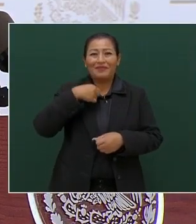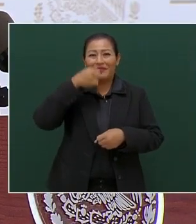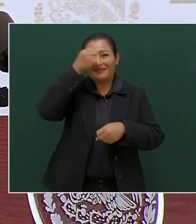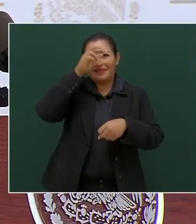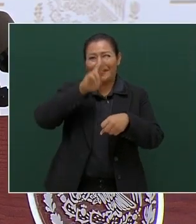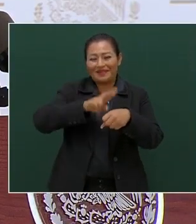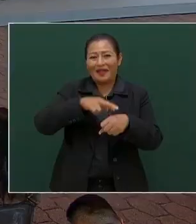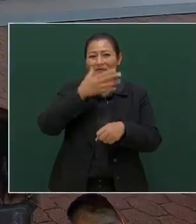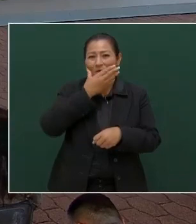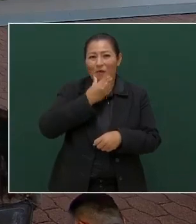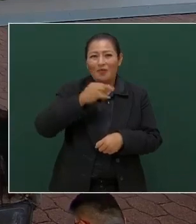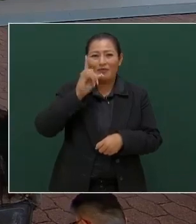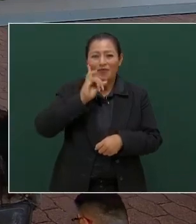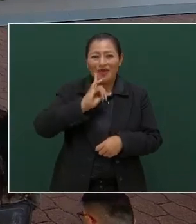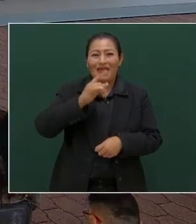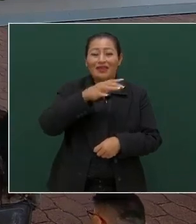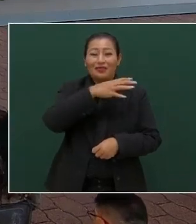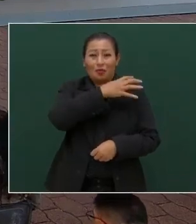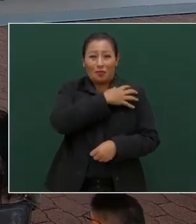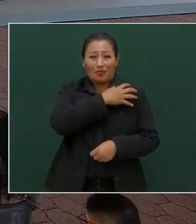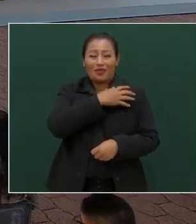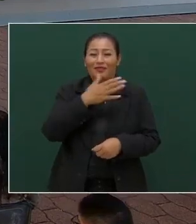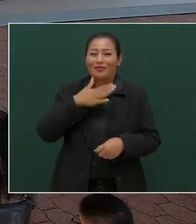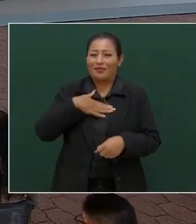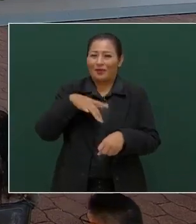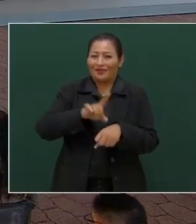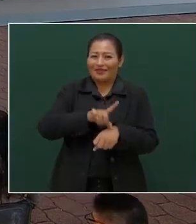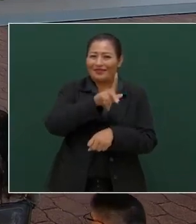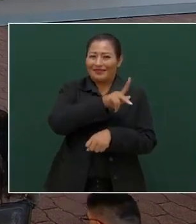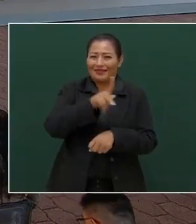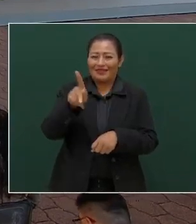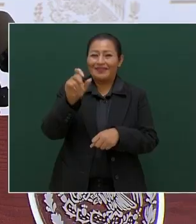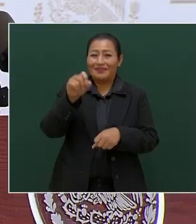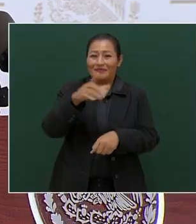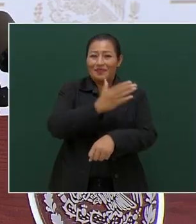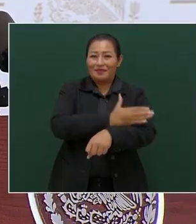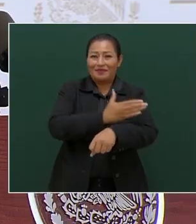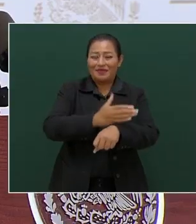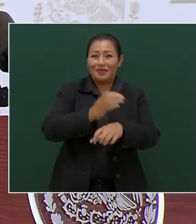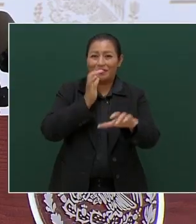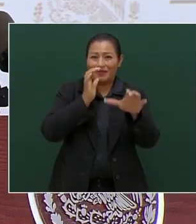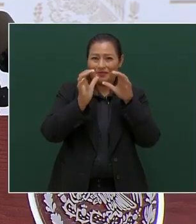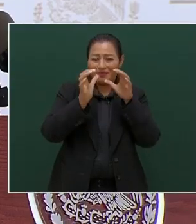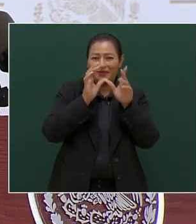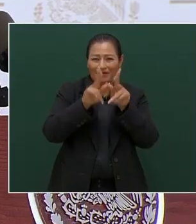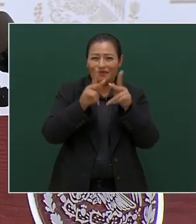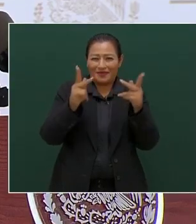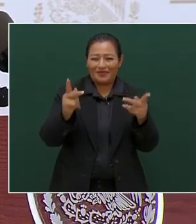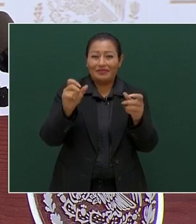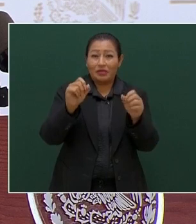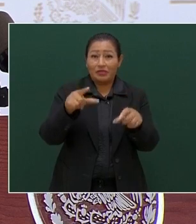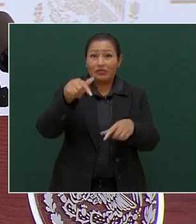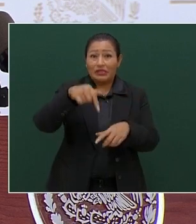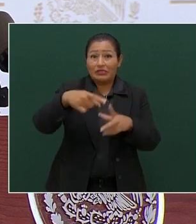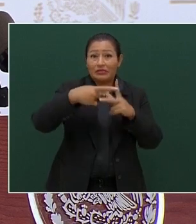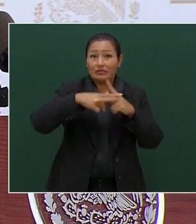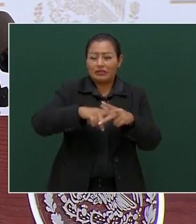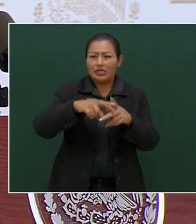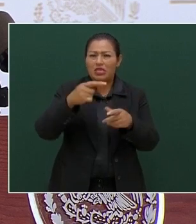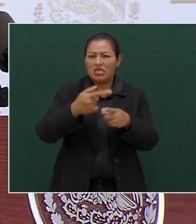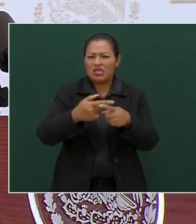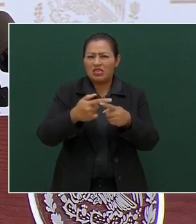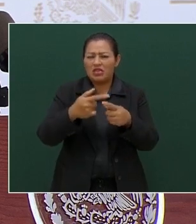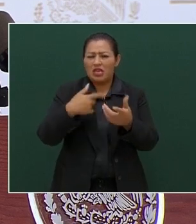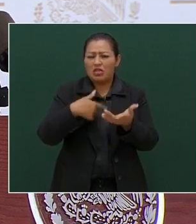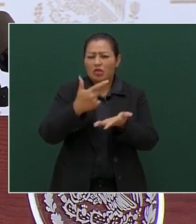Secretaria, secretarios, comandante, buenos días, compañeros de los medios de comunicación. Iniciamos con el quién es quién en los precios de